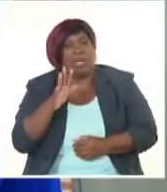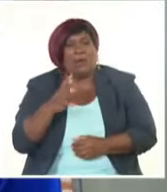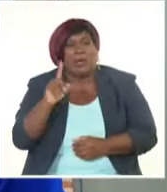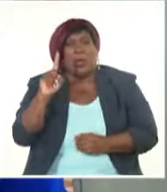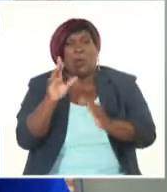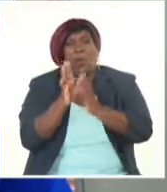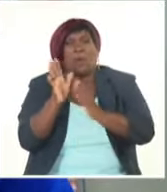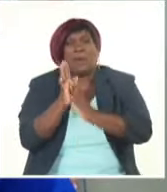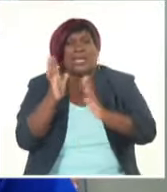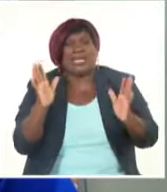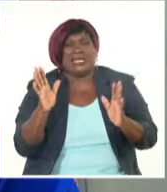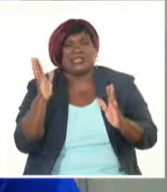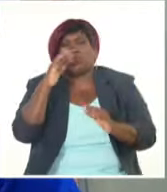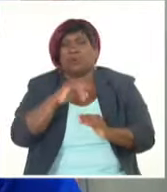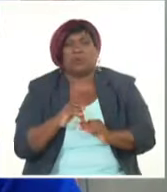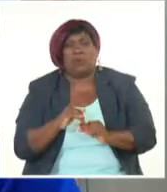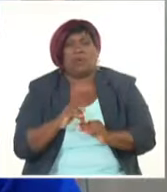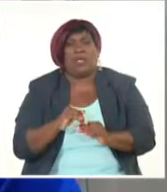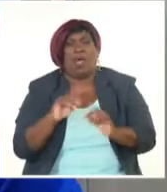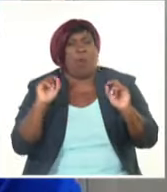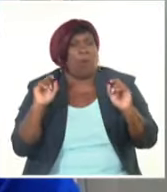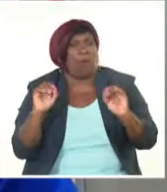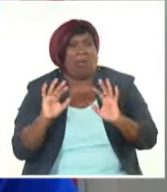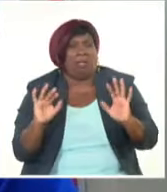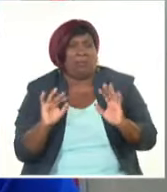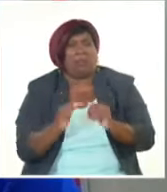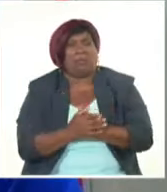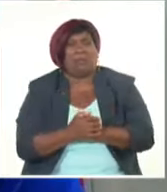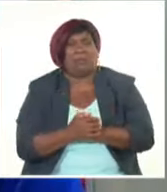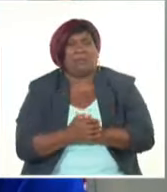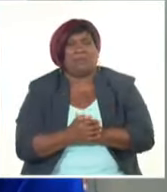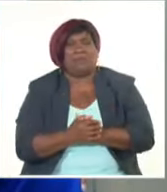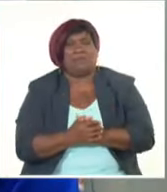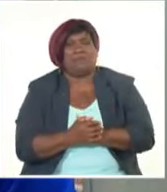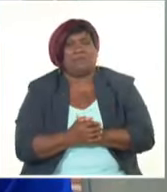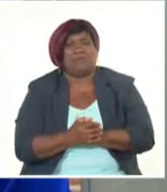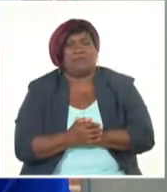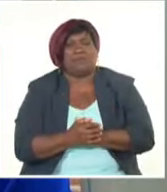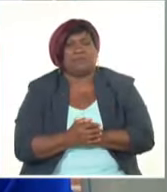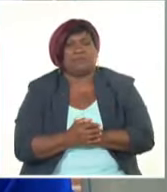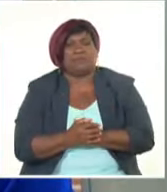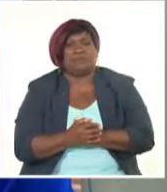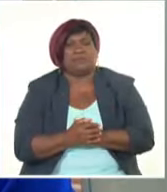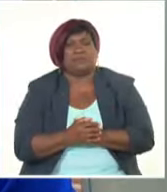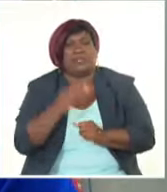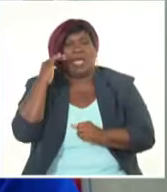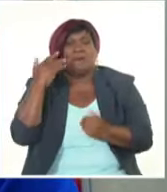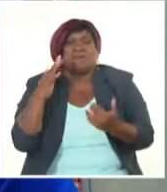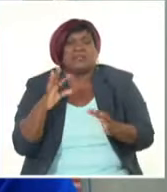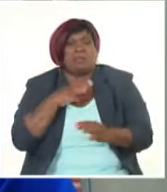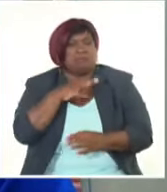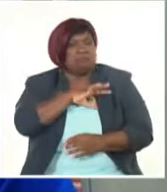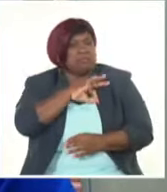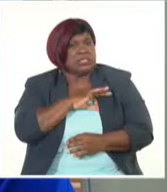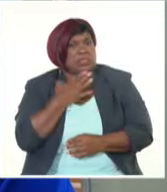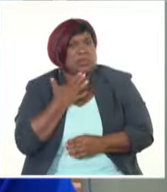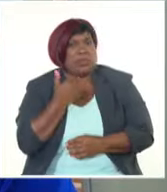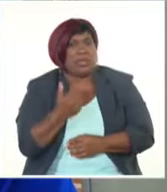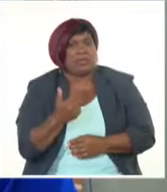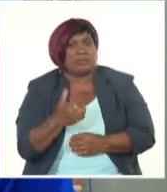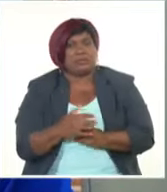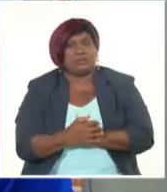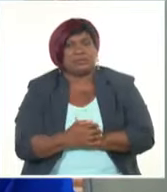de la temporada, ¿sabes? No había jugado. Y a pesar de eso, ¿sabes? Me sentí, ¿sabes? Bastante